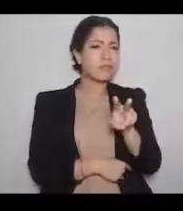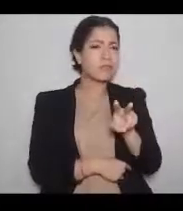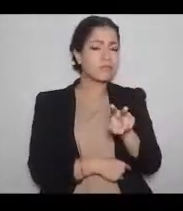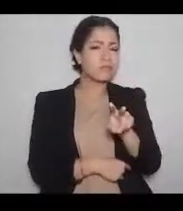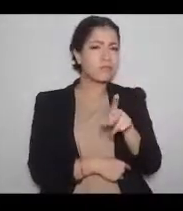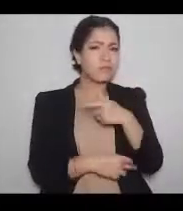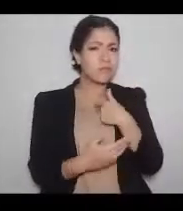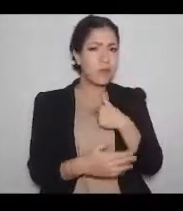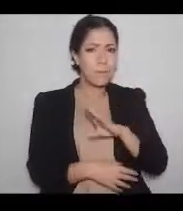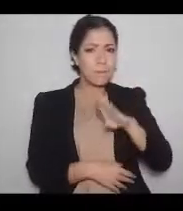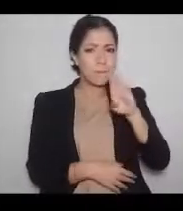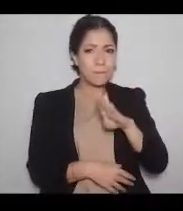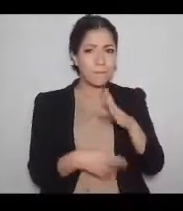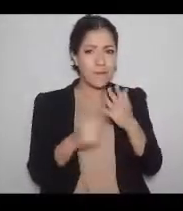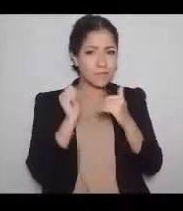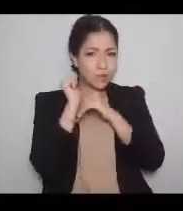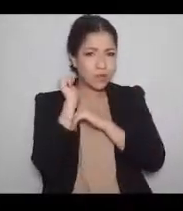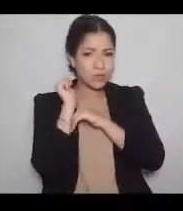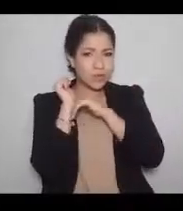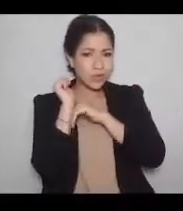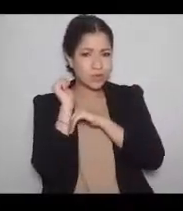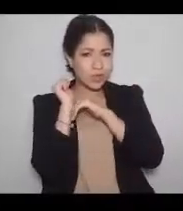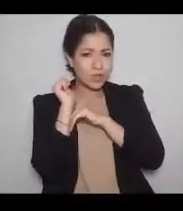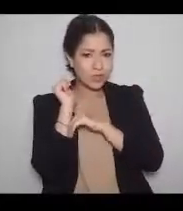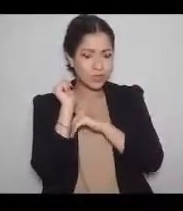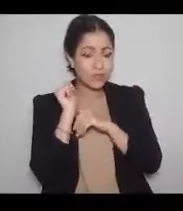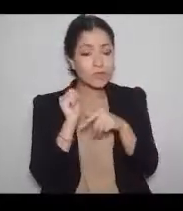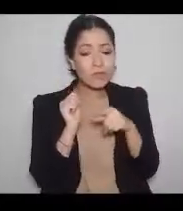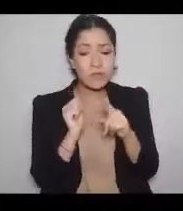cómico. ¿Sabes qué?